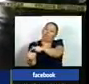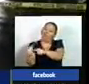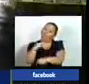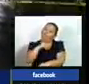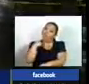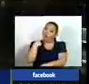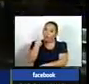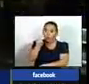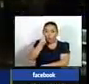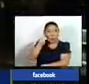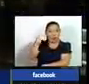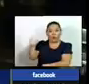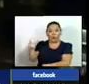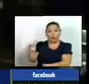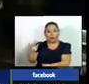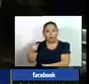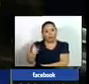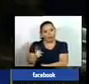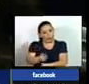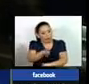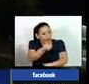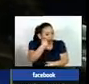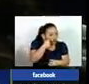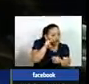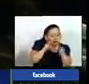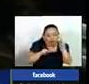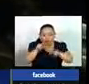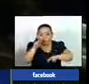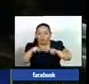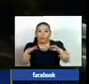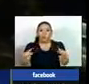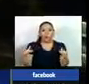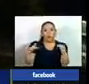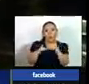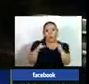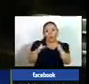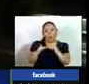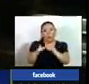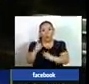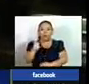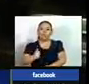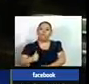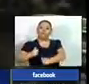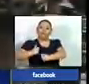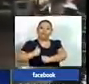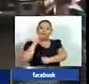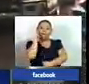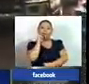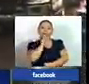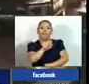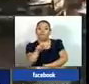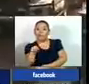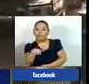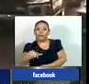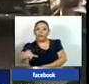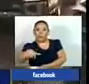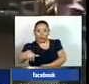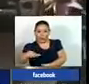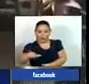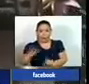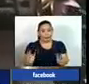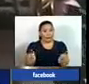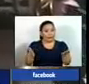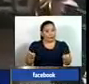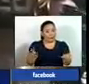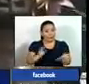vemos en sus pantallas, ya hay inspecciones oculares, como también las autoridades de seguridad se han hecho presente hasta este lugar. De